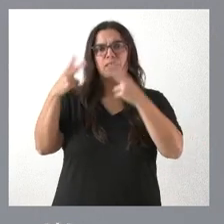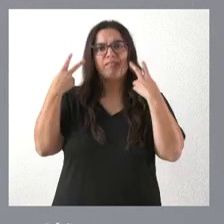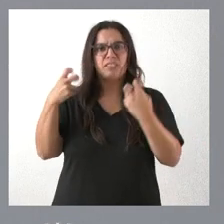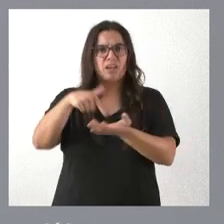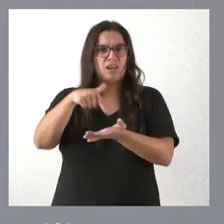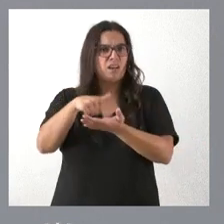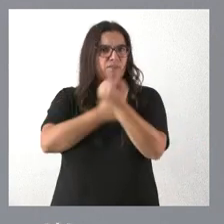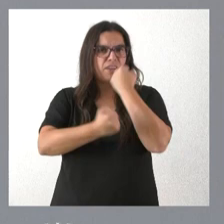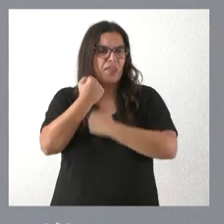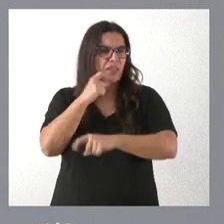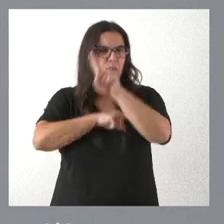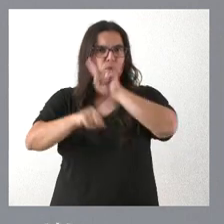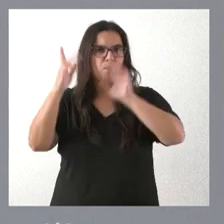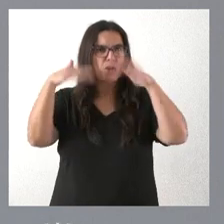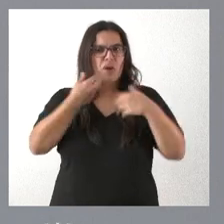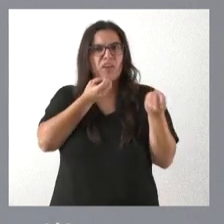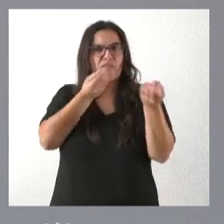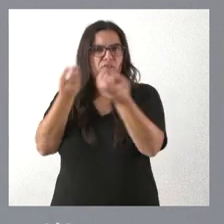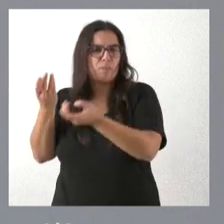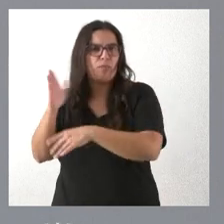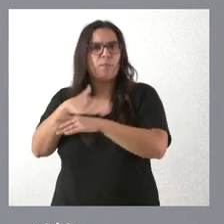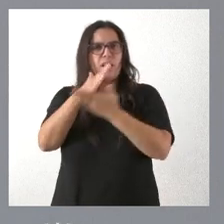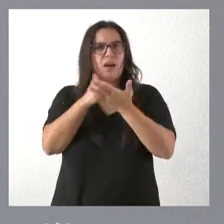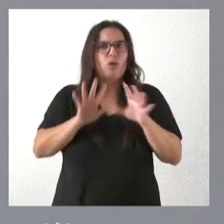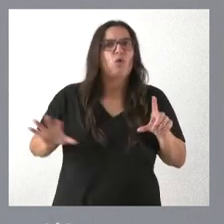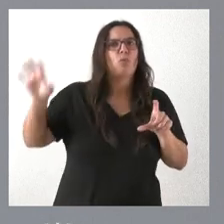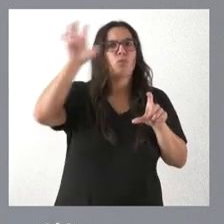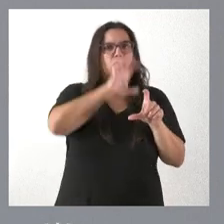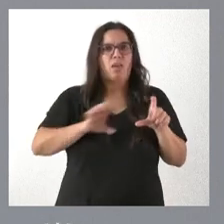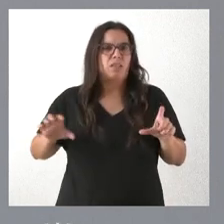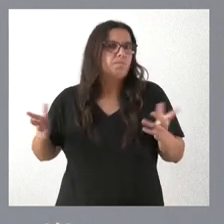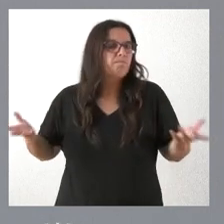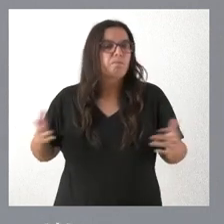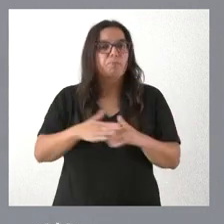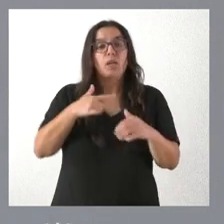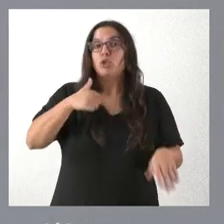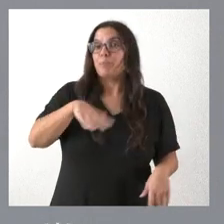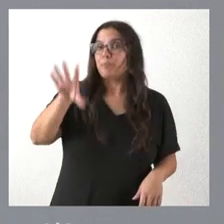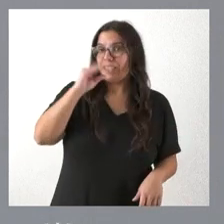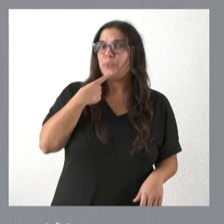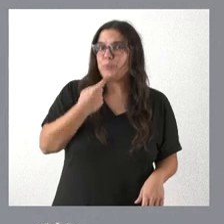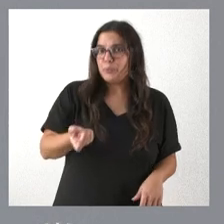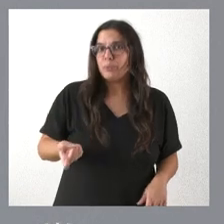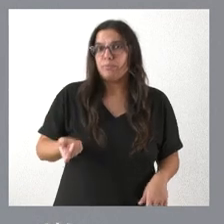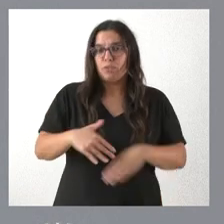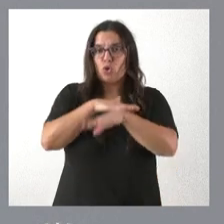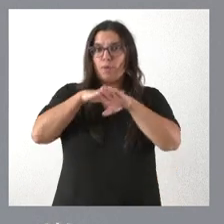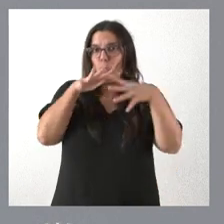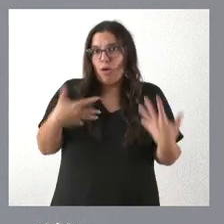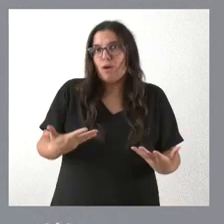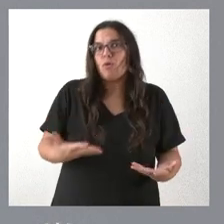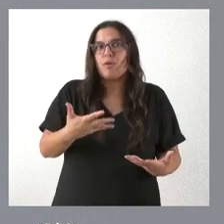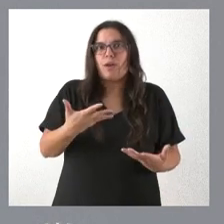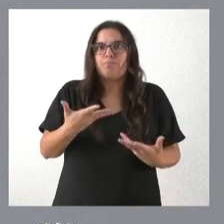y financiera y se ha dado información al conjunto de comunidades autónomas comprendo la dificultad que tiene el gobierno para